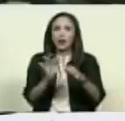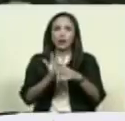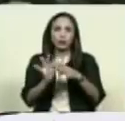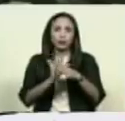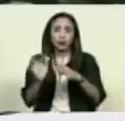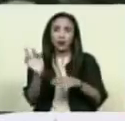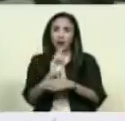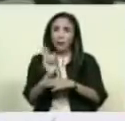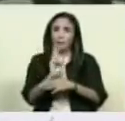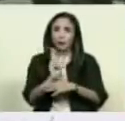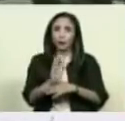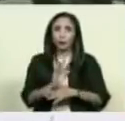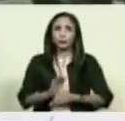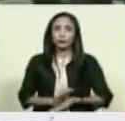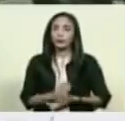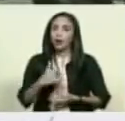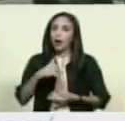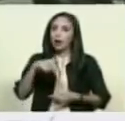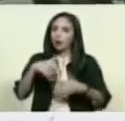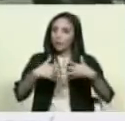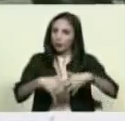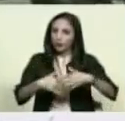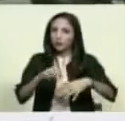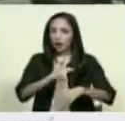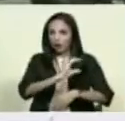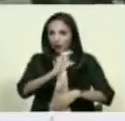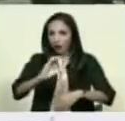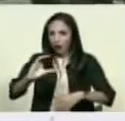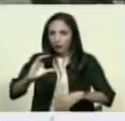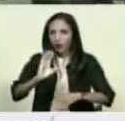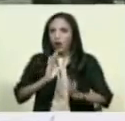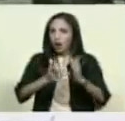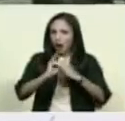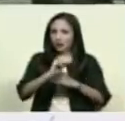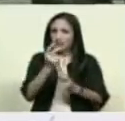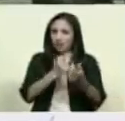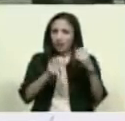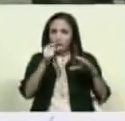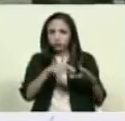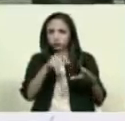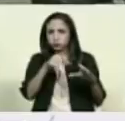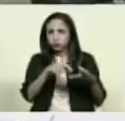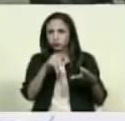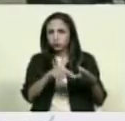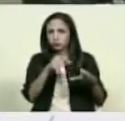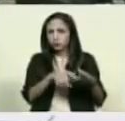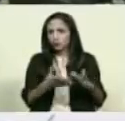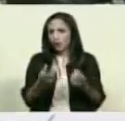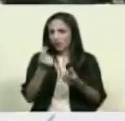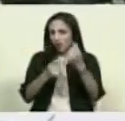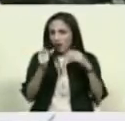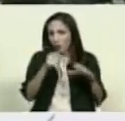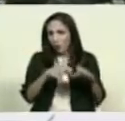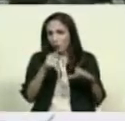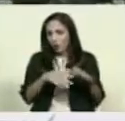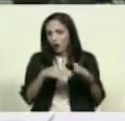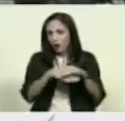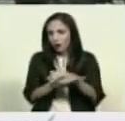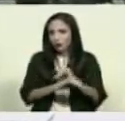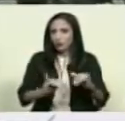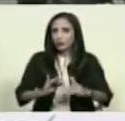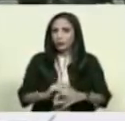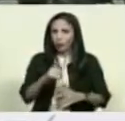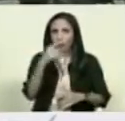industria canaima tenga sus churupitos para importar lo que haya que importar para la producción, para la productividad. ¿Qué